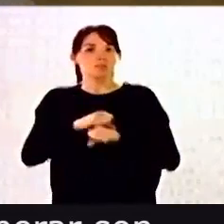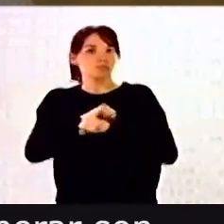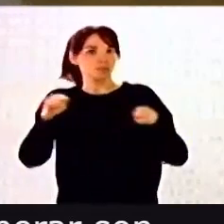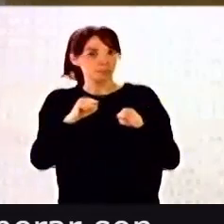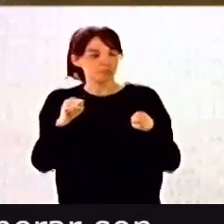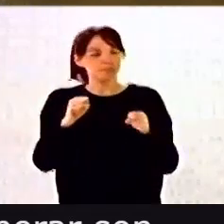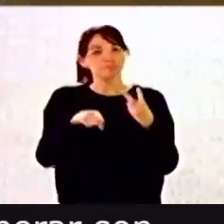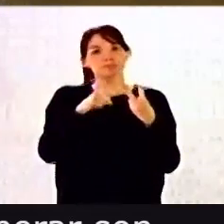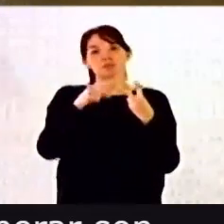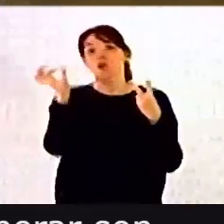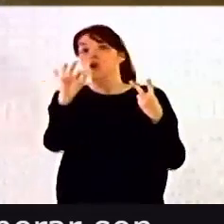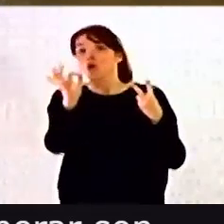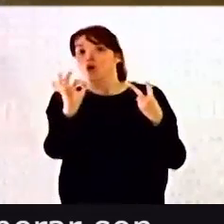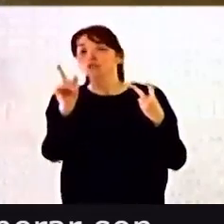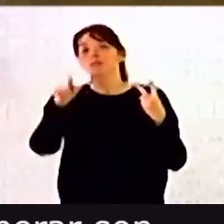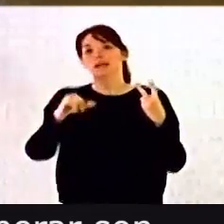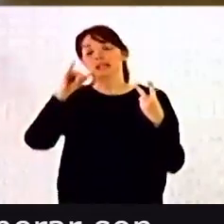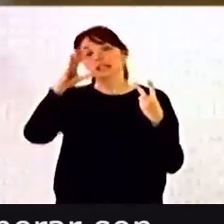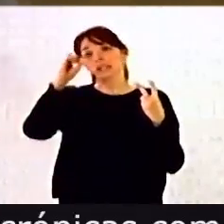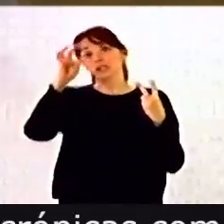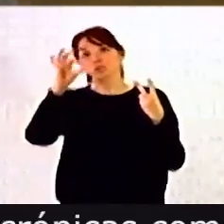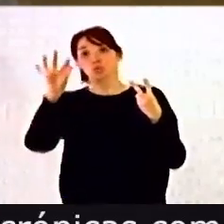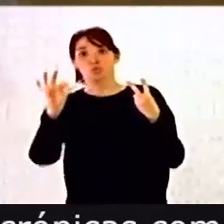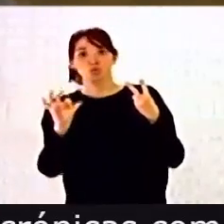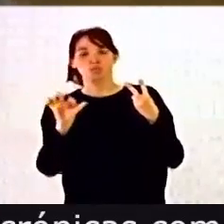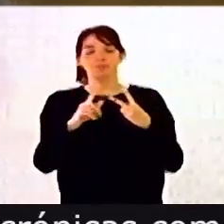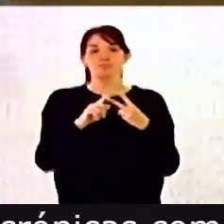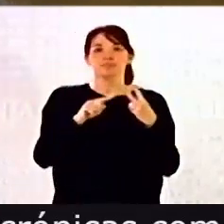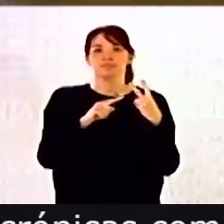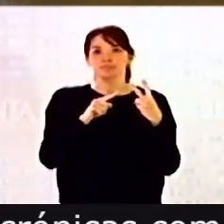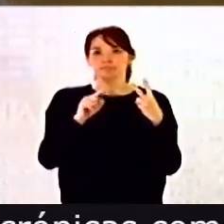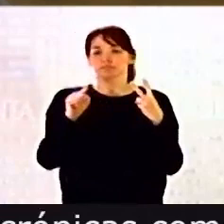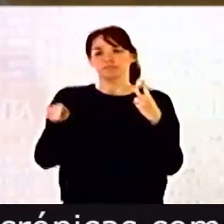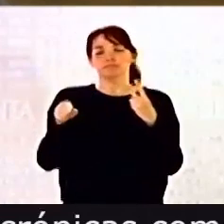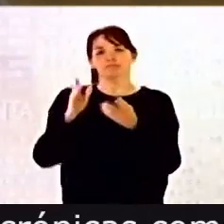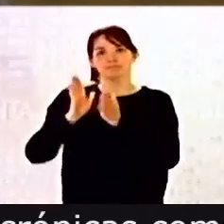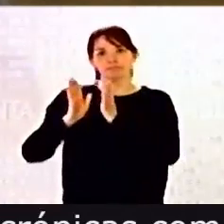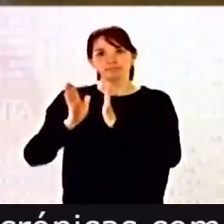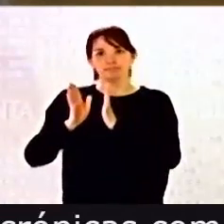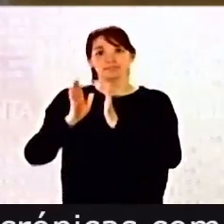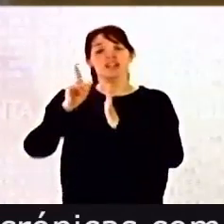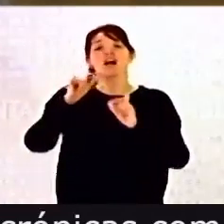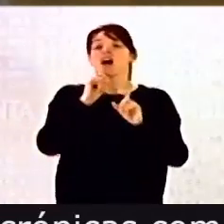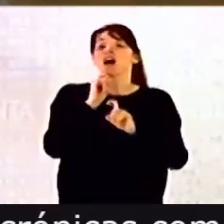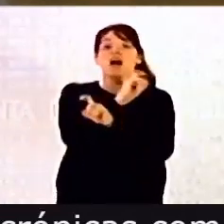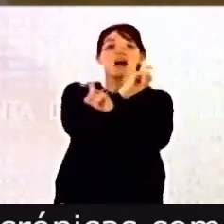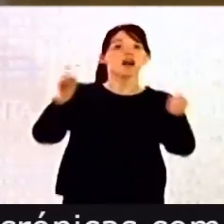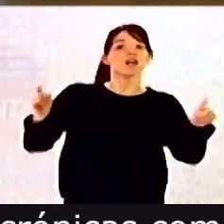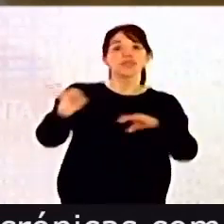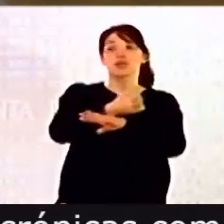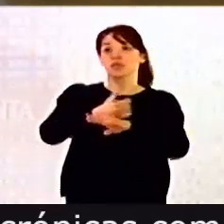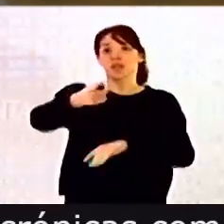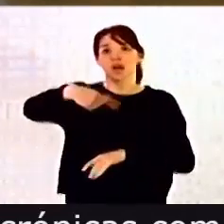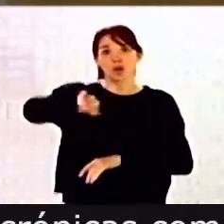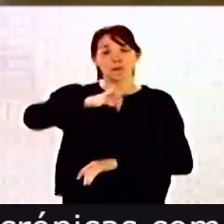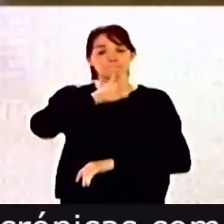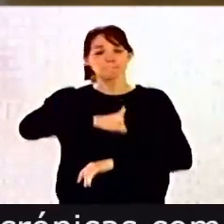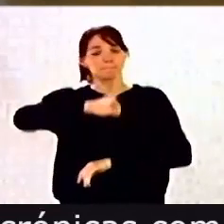miocardio o como es el ictus. Hago un llamamiento a la ciudadanía a que no se aguanten en